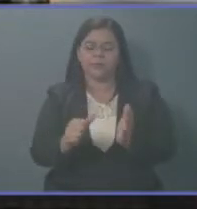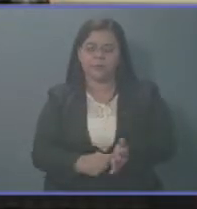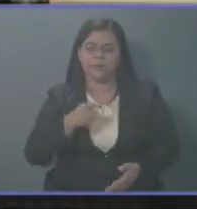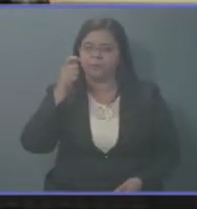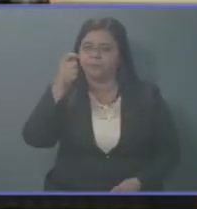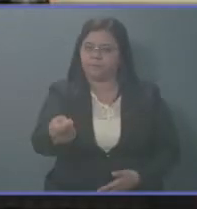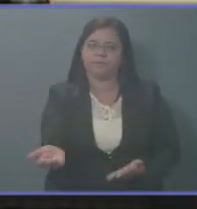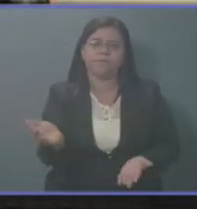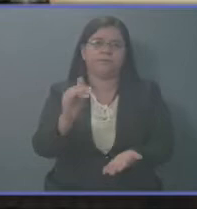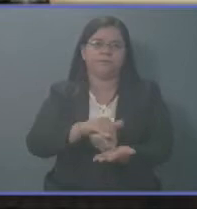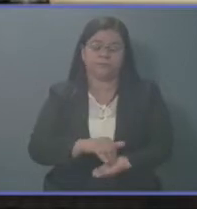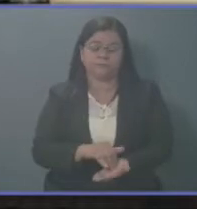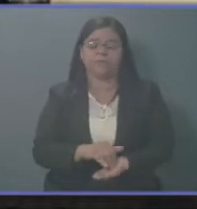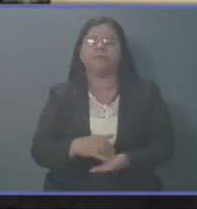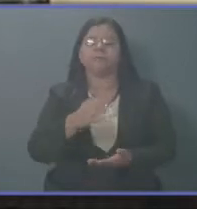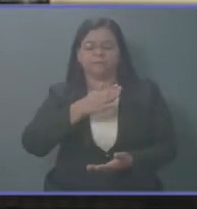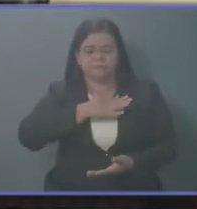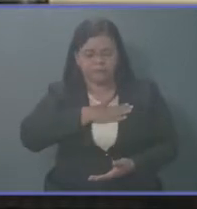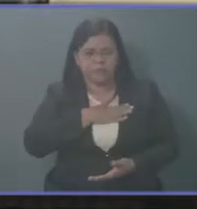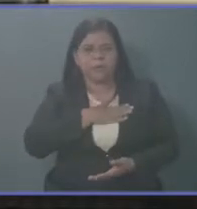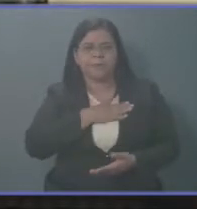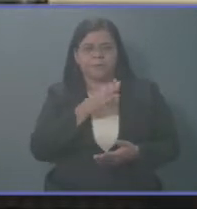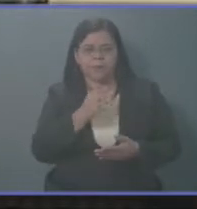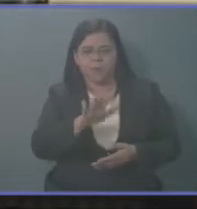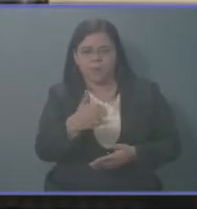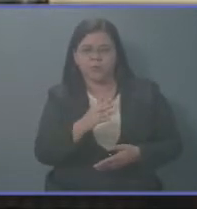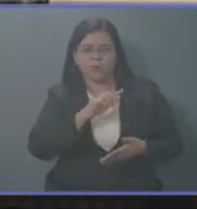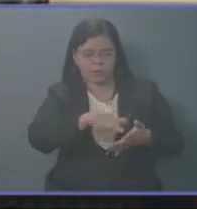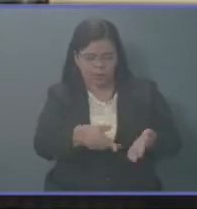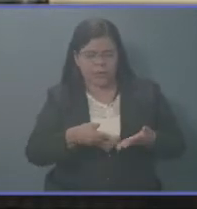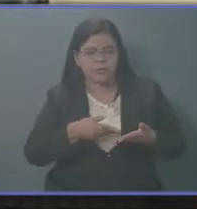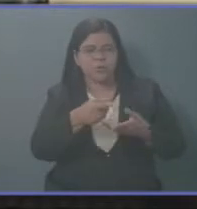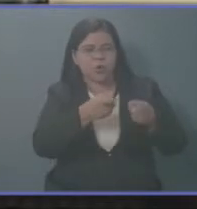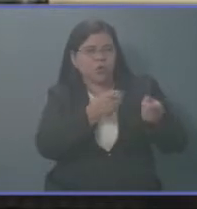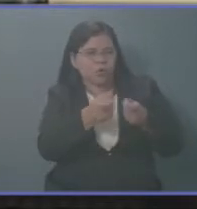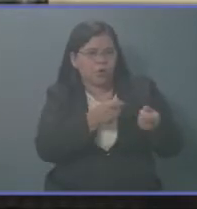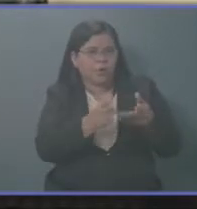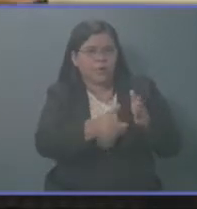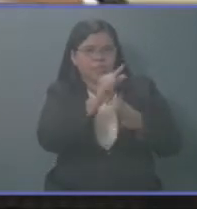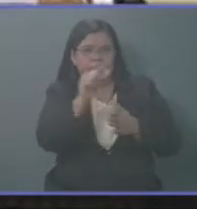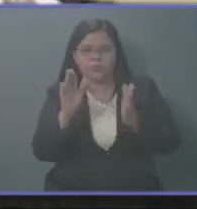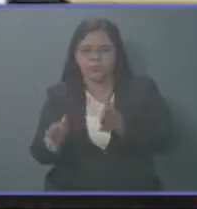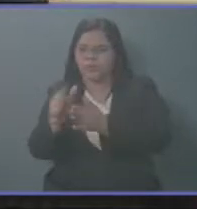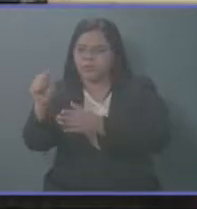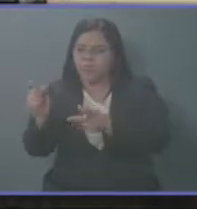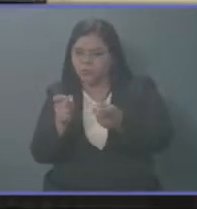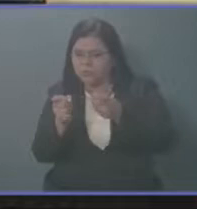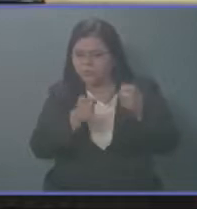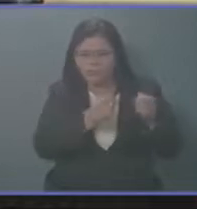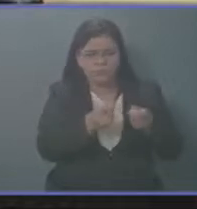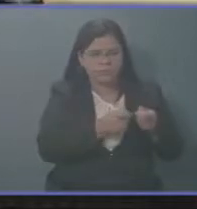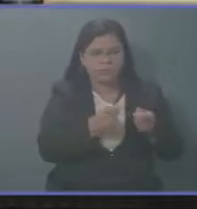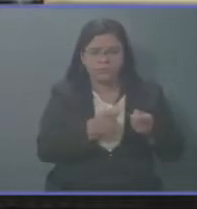y haciendo uso del control órganos que la citada Constitución me concede al frente de la Asamblea